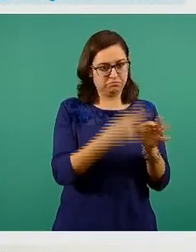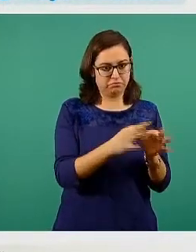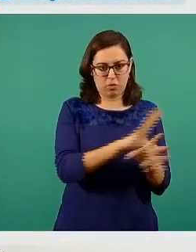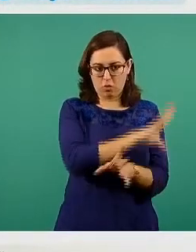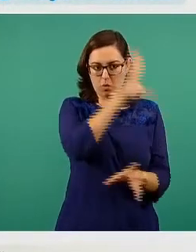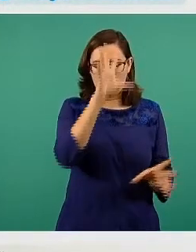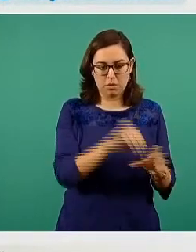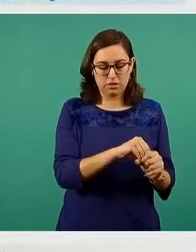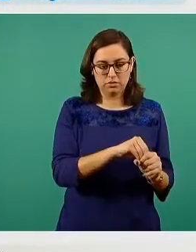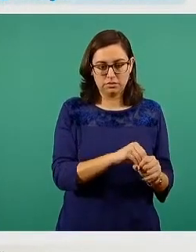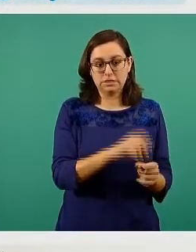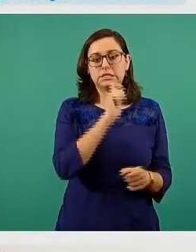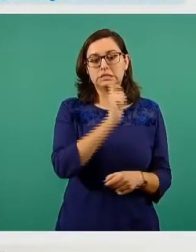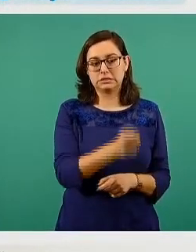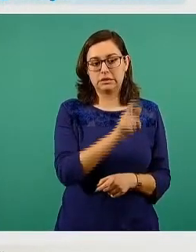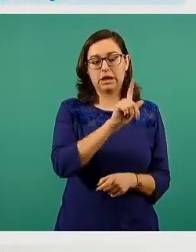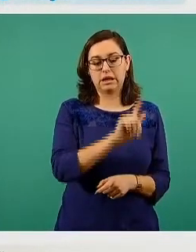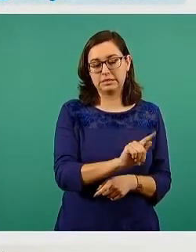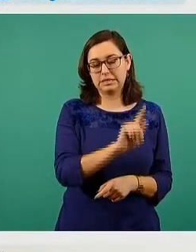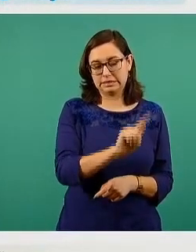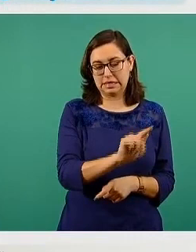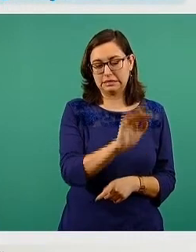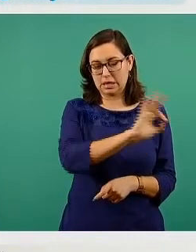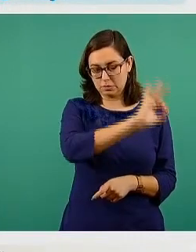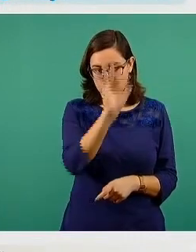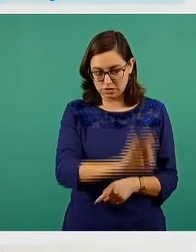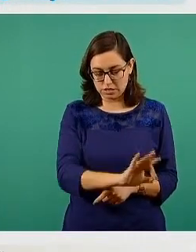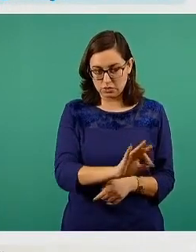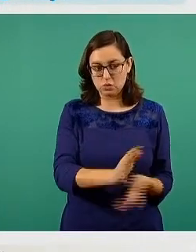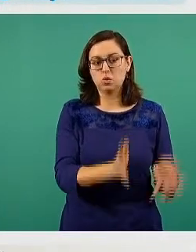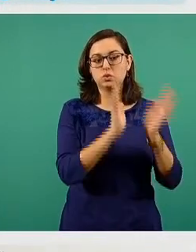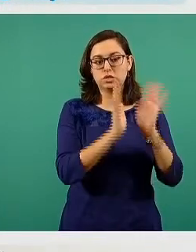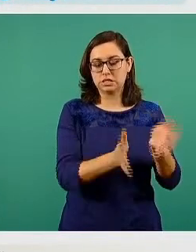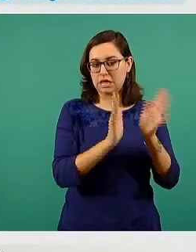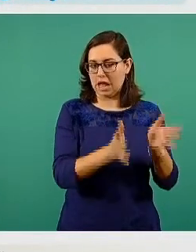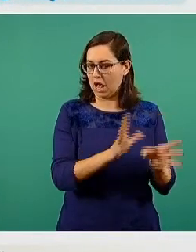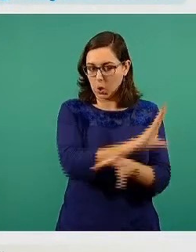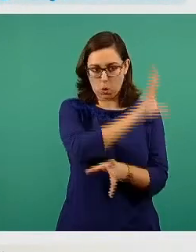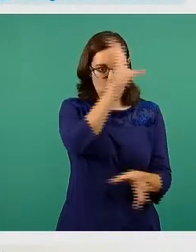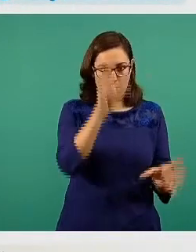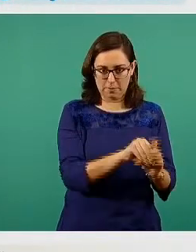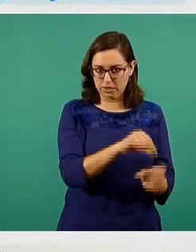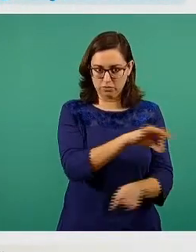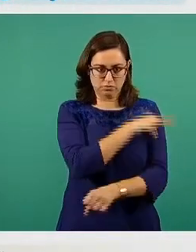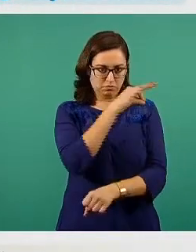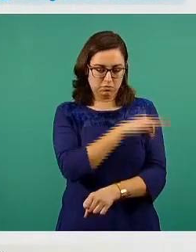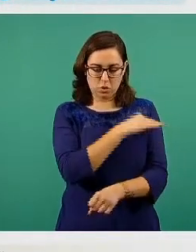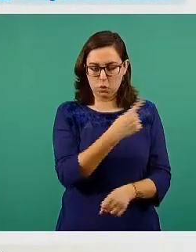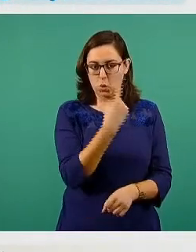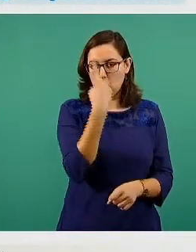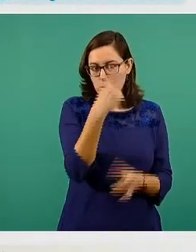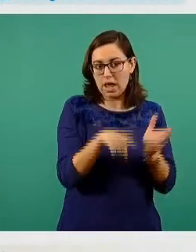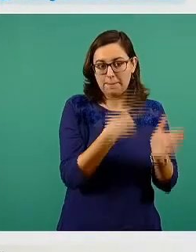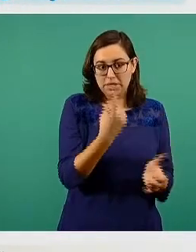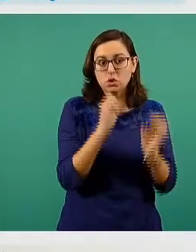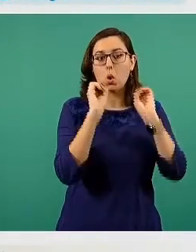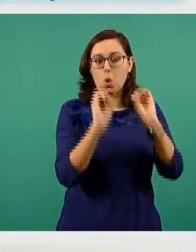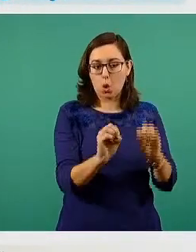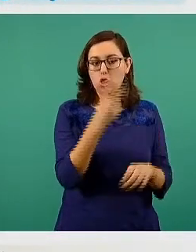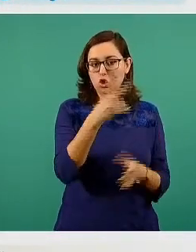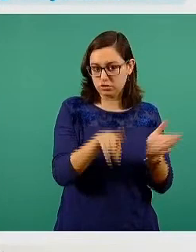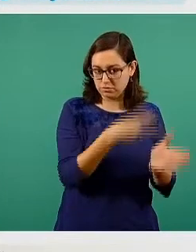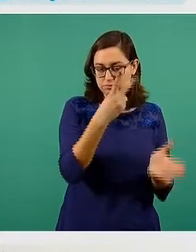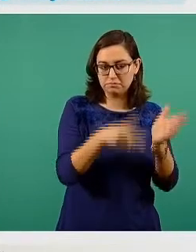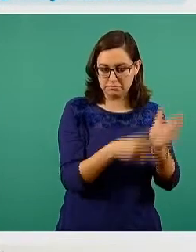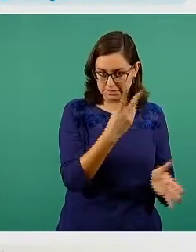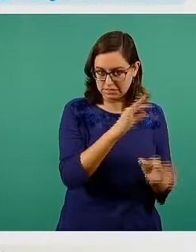mayoría, 2/3 ya tienen el esquema completo de esas 18.6 millones de personas. 1/3